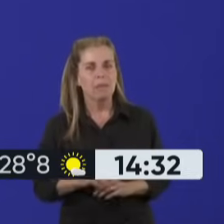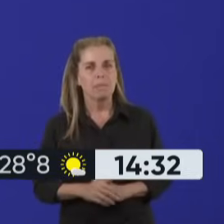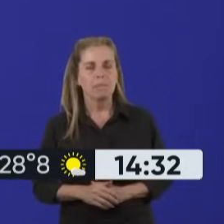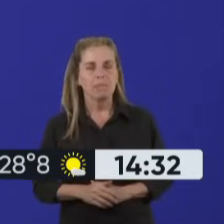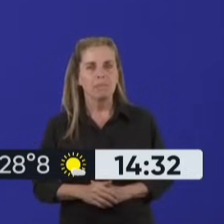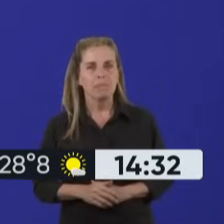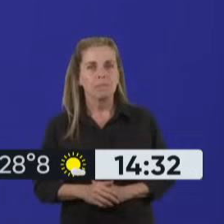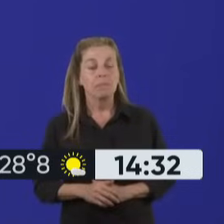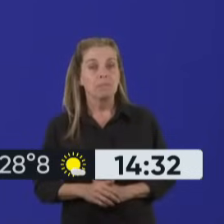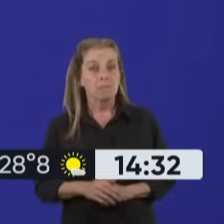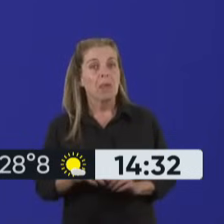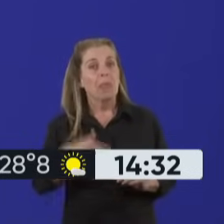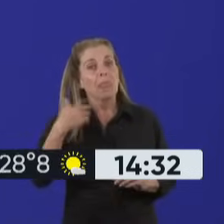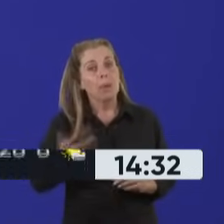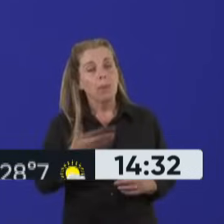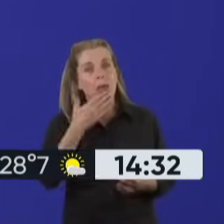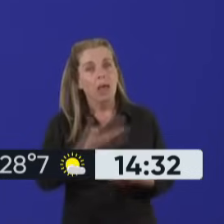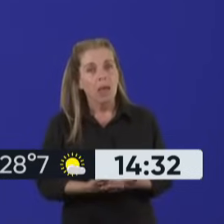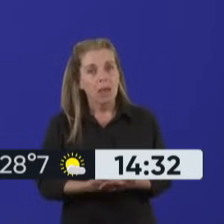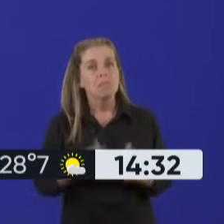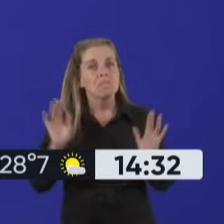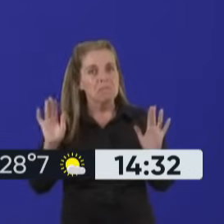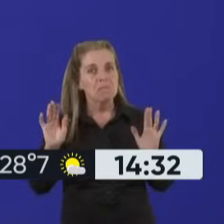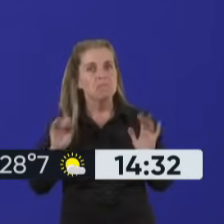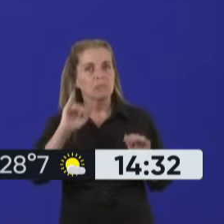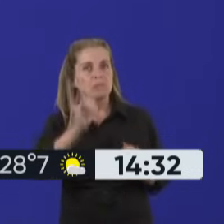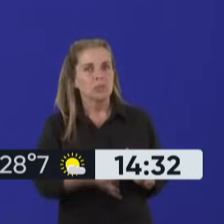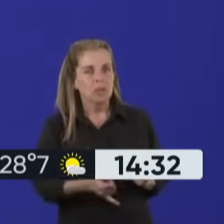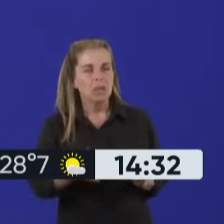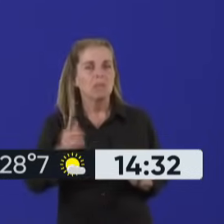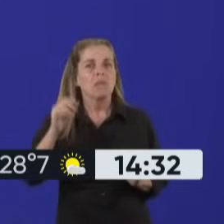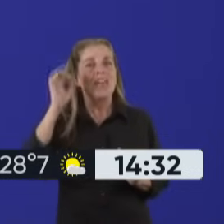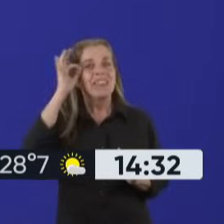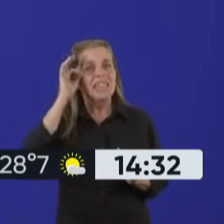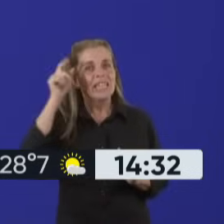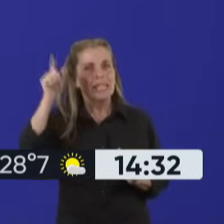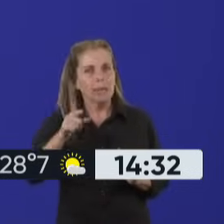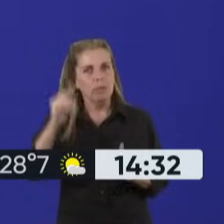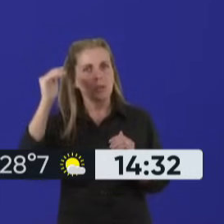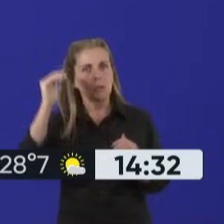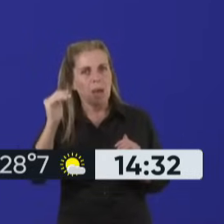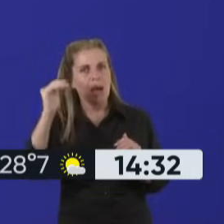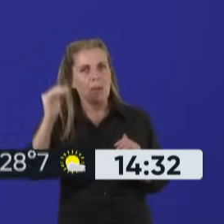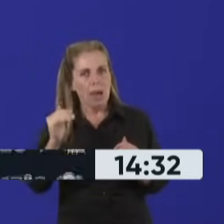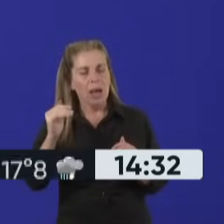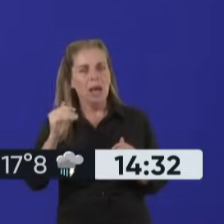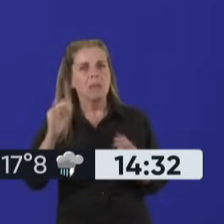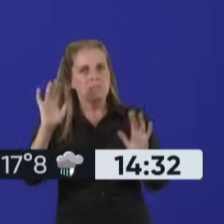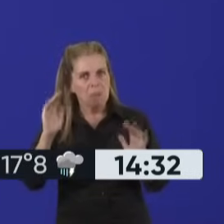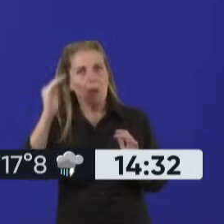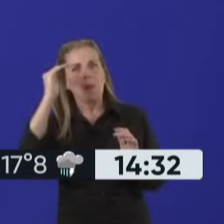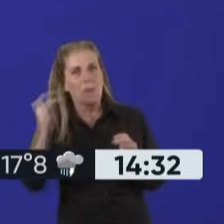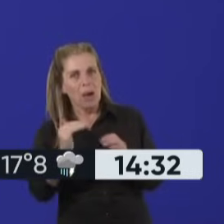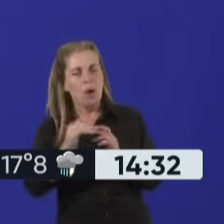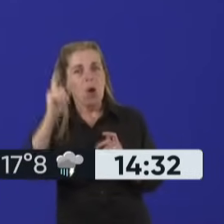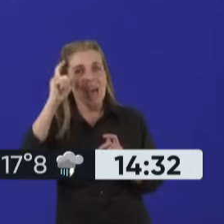Y para sorpresa de muchos, bajó de 30, después no la íbamos a poder bajar de 10, bajó